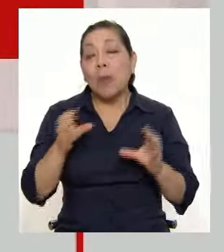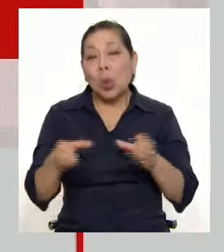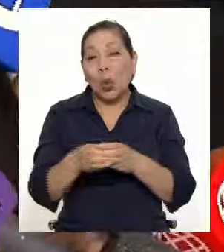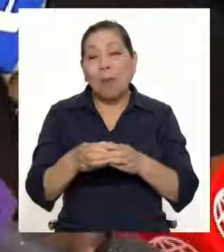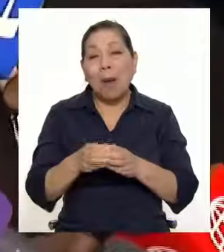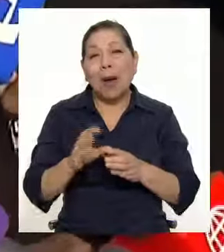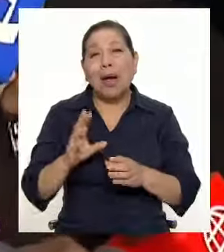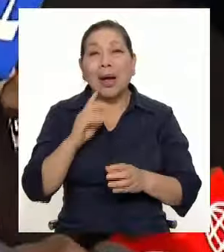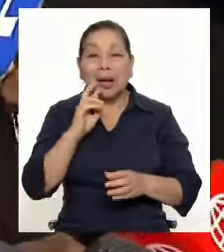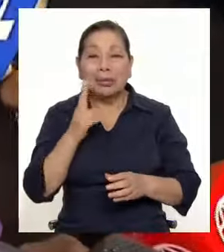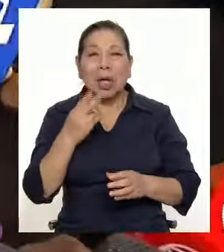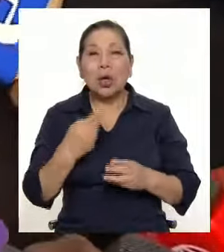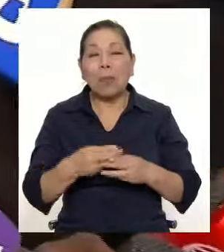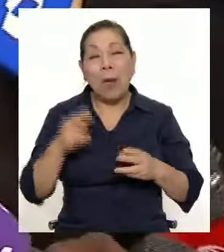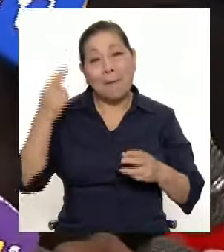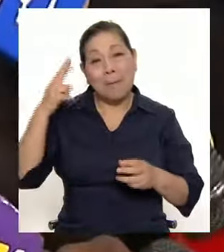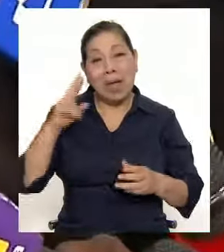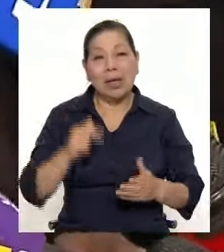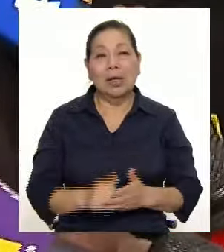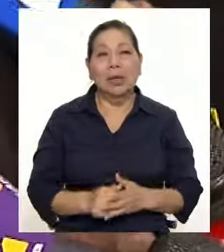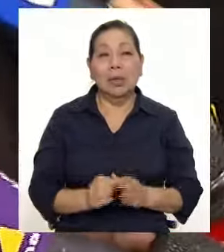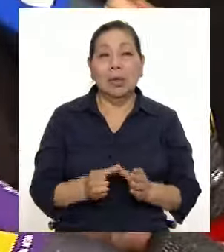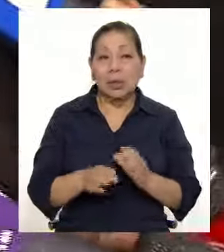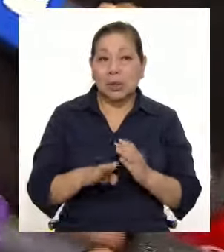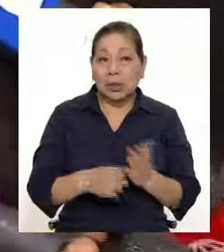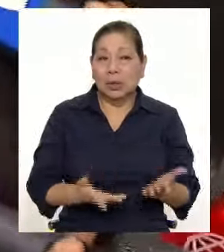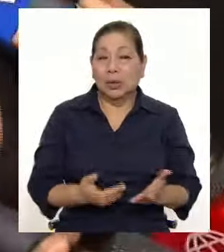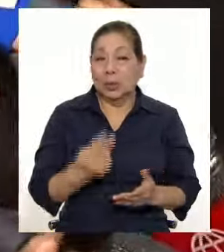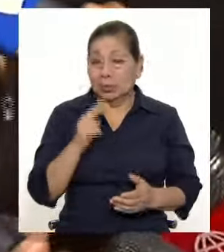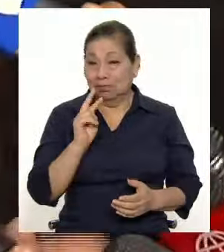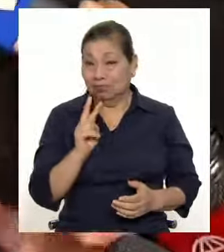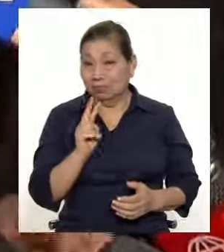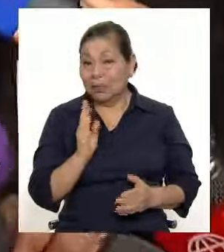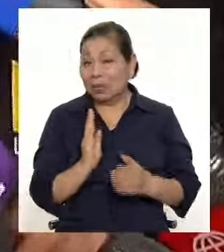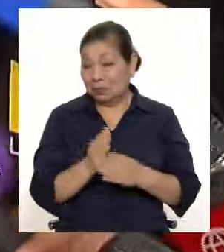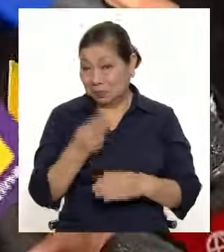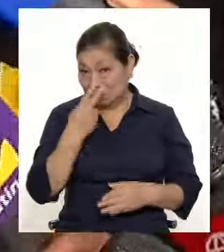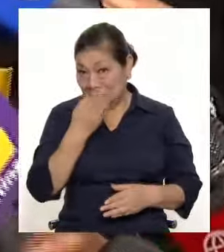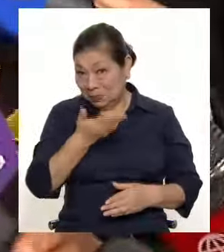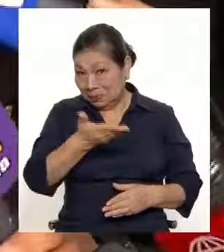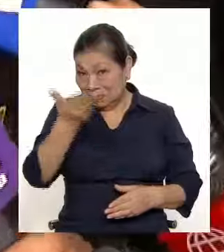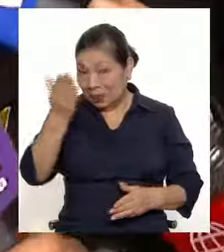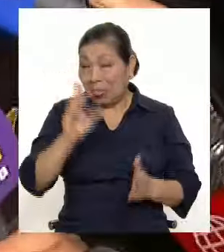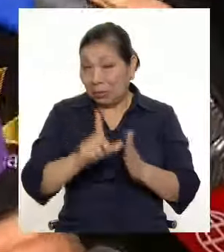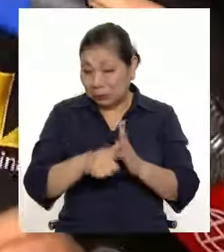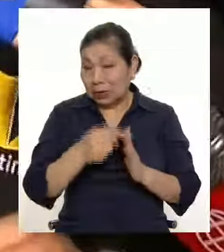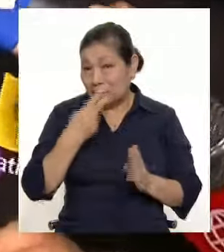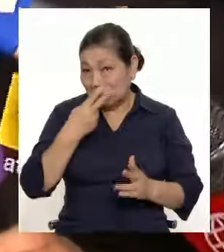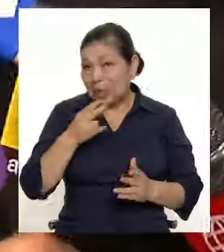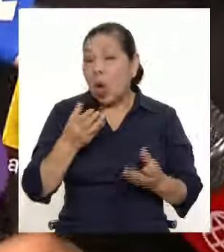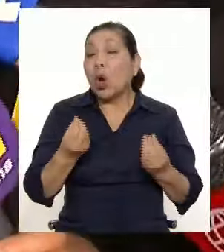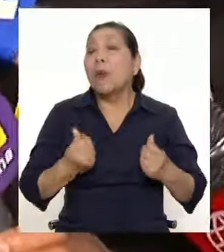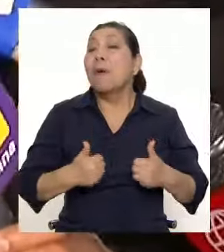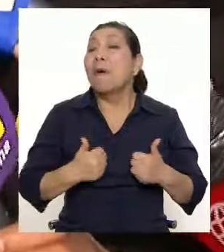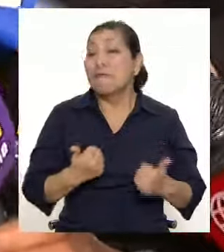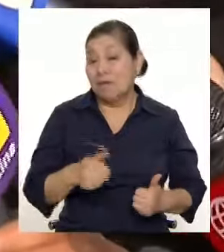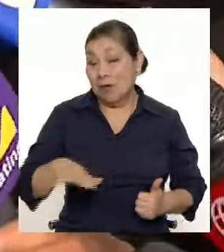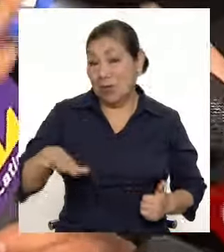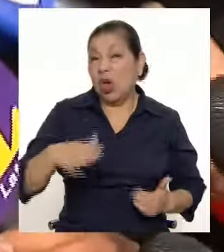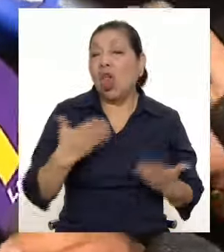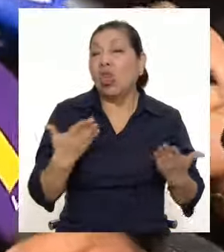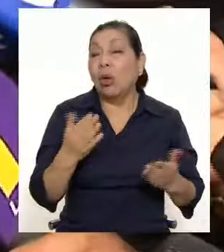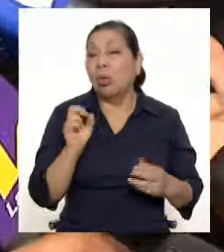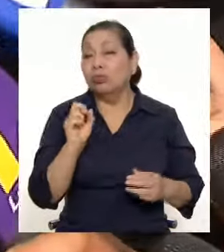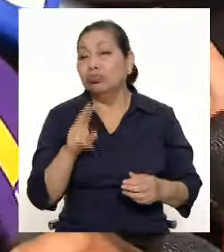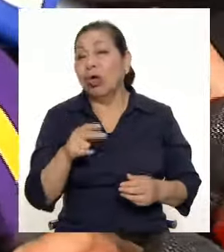Mexicanos. Esta es una base, esta es una base. Ustedes ya van a poder conocer más adelante cómo vivían, dónde